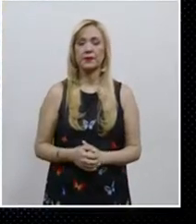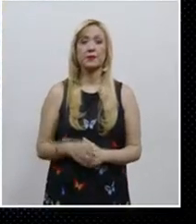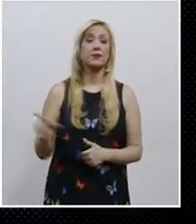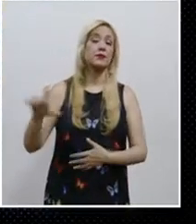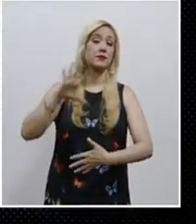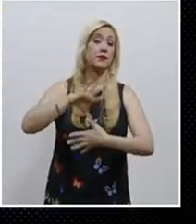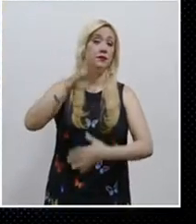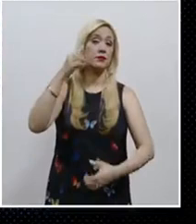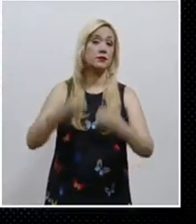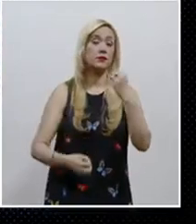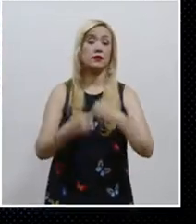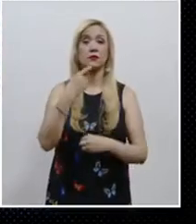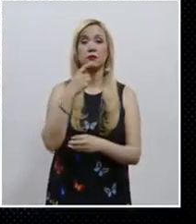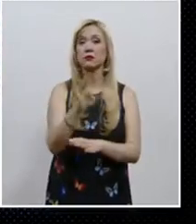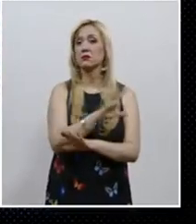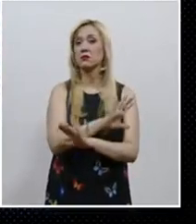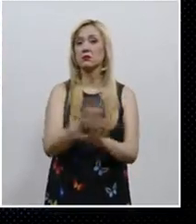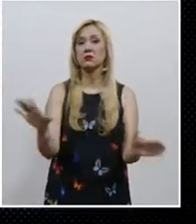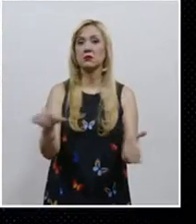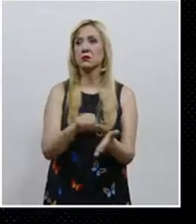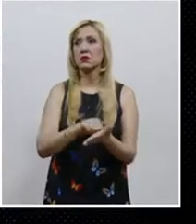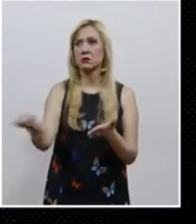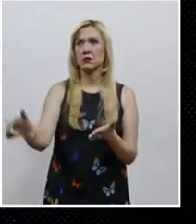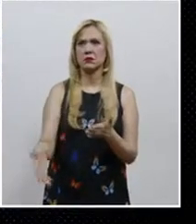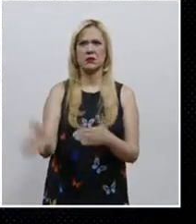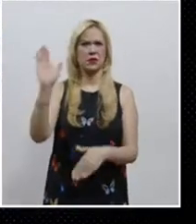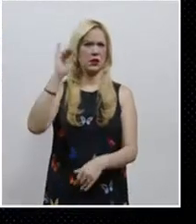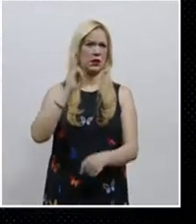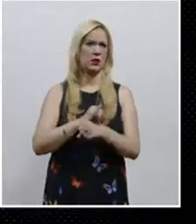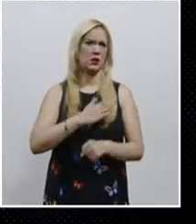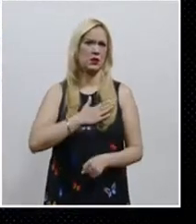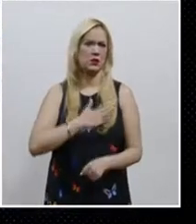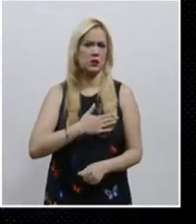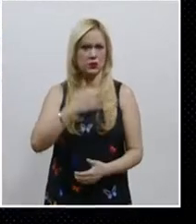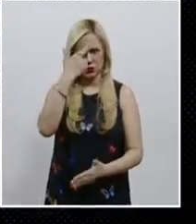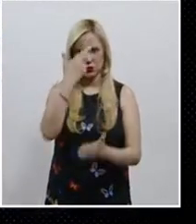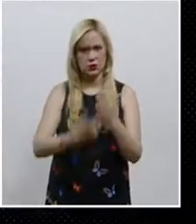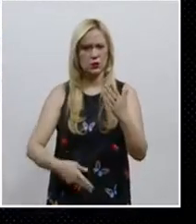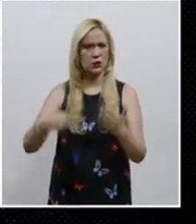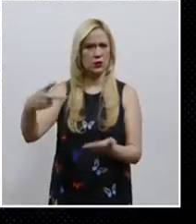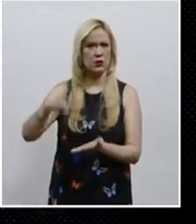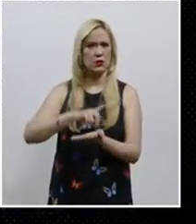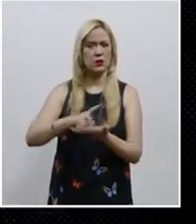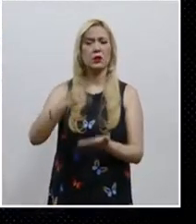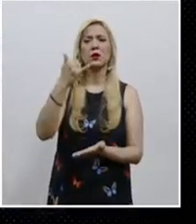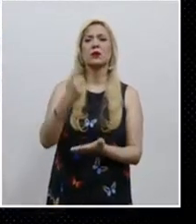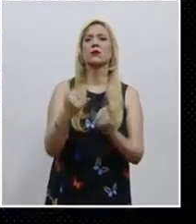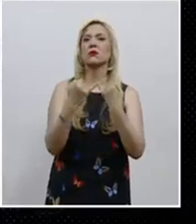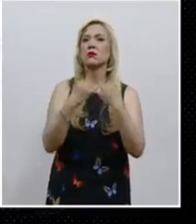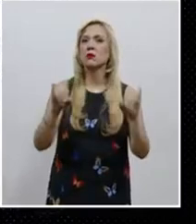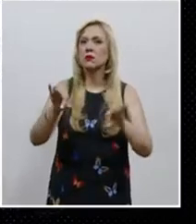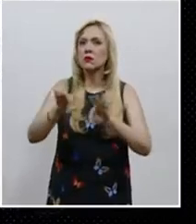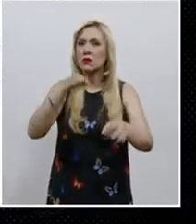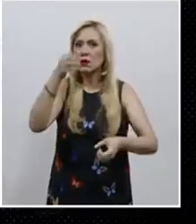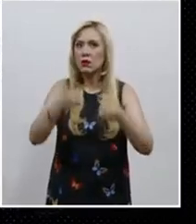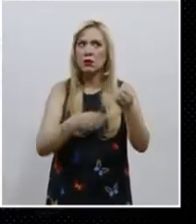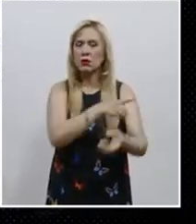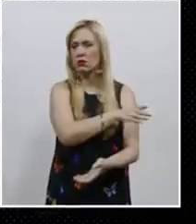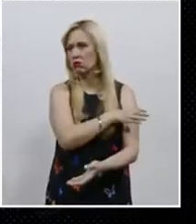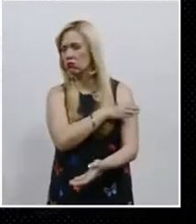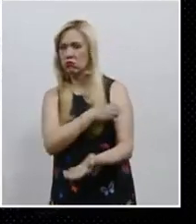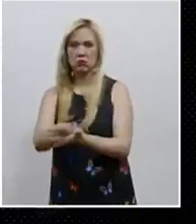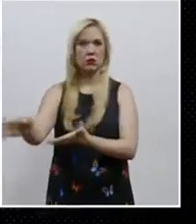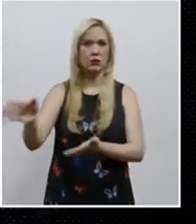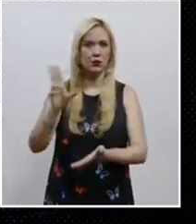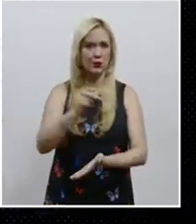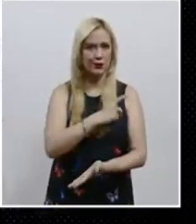Interamericana consideró que el cese de la víctima fue arbitrario y afectó varios derechos, además de que se vulneró la independencia judicial y el ejercicio